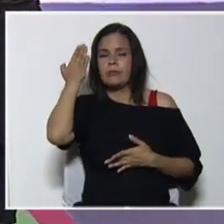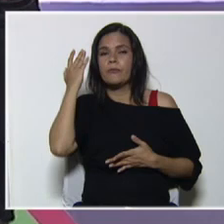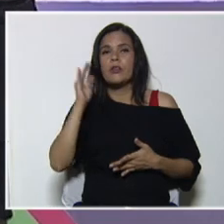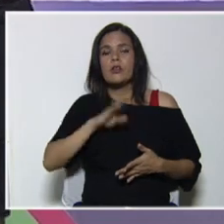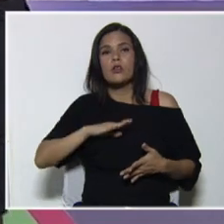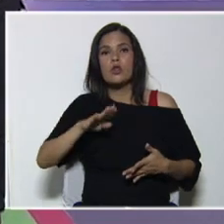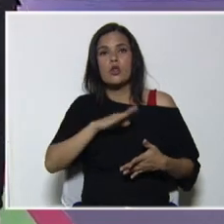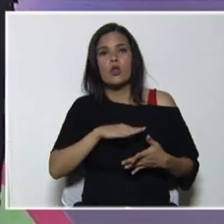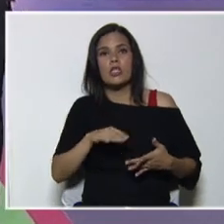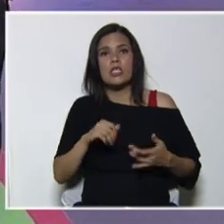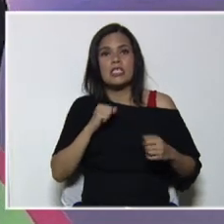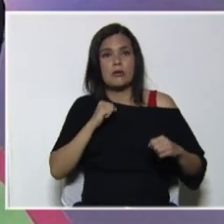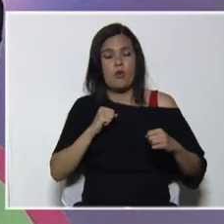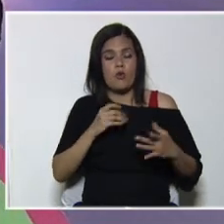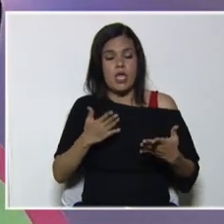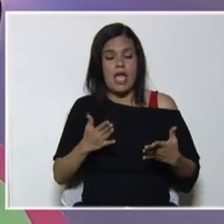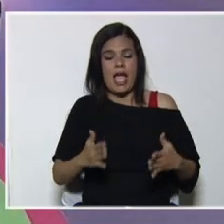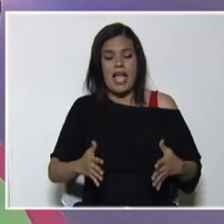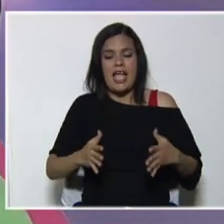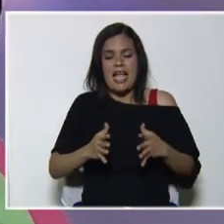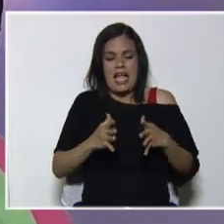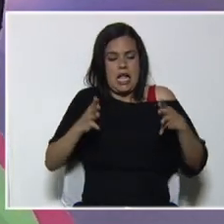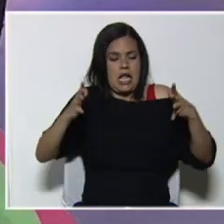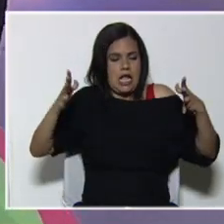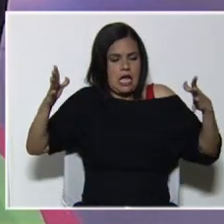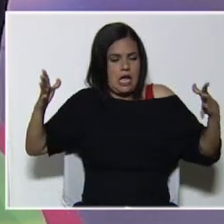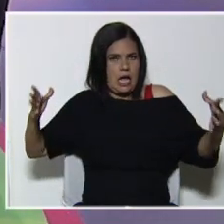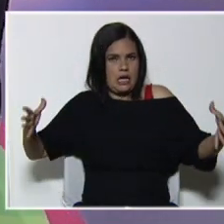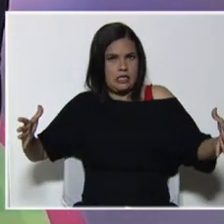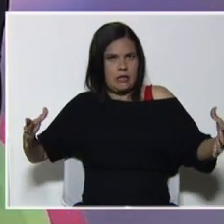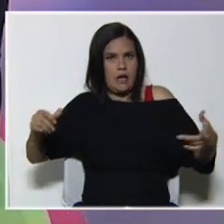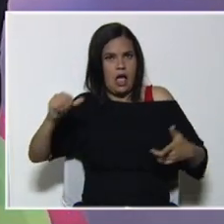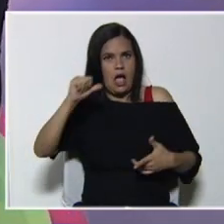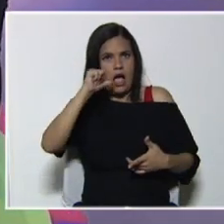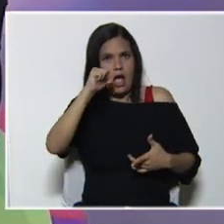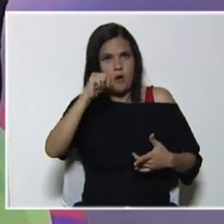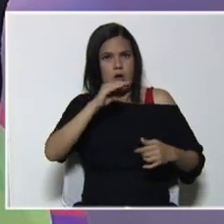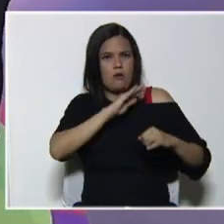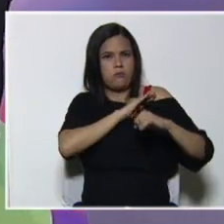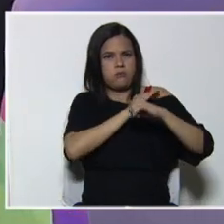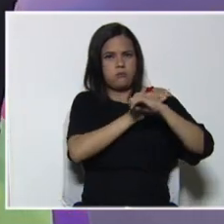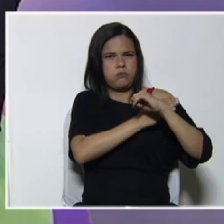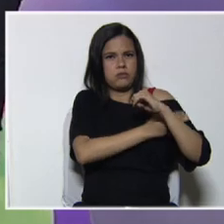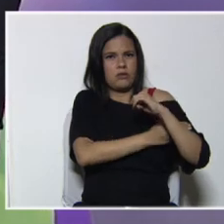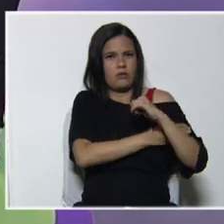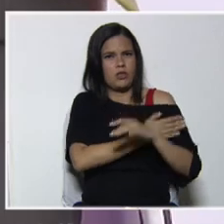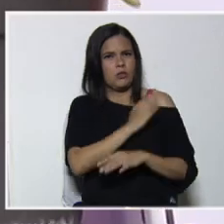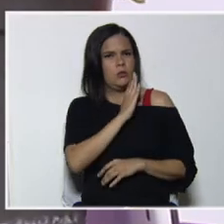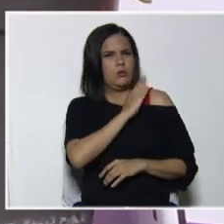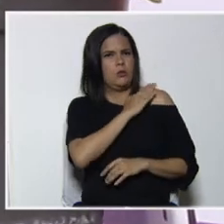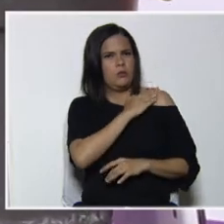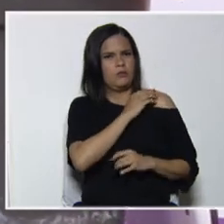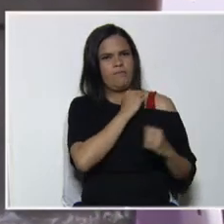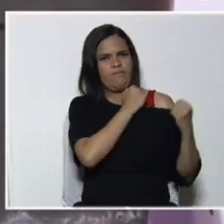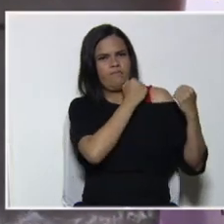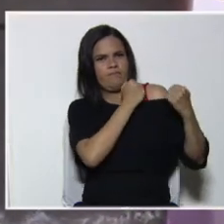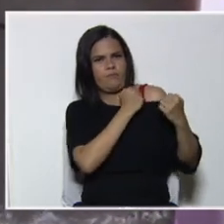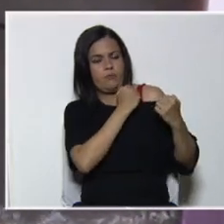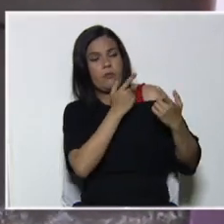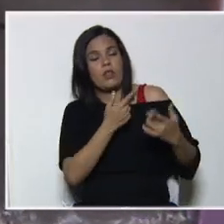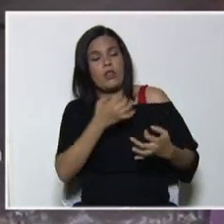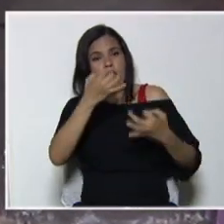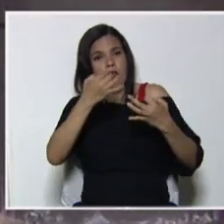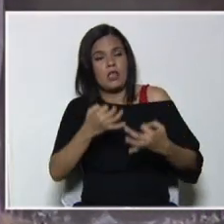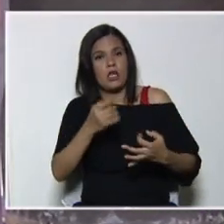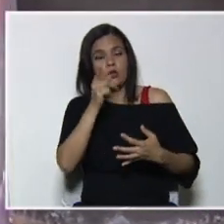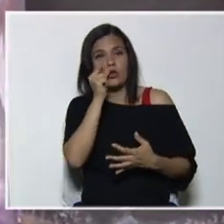transportaban grandes envases de agua y con fuerza en los hombros lo cargaban. Y de verdad que estos hombres debieron haber